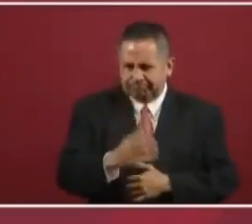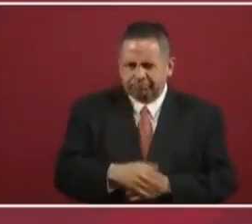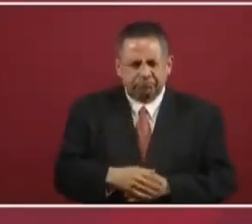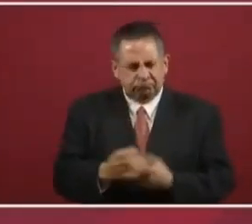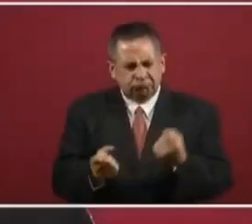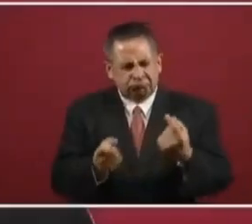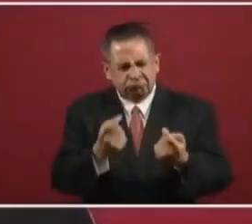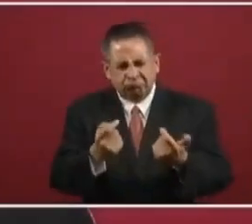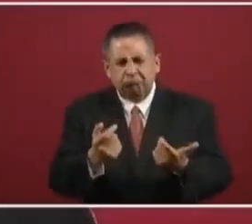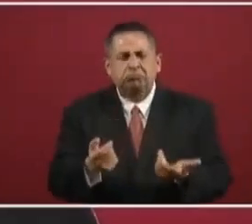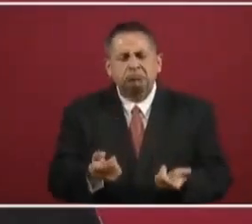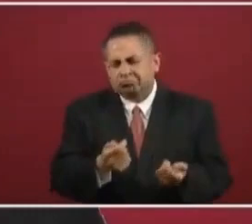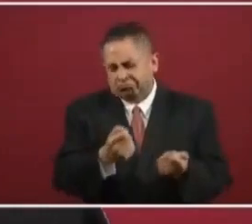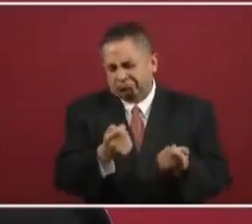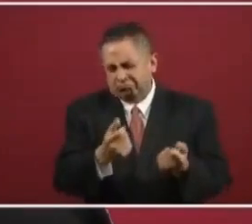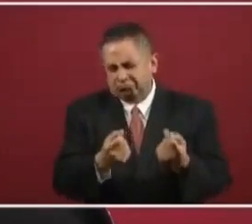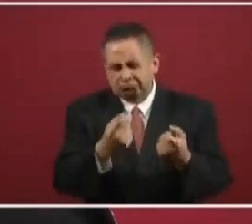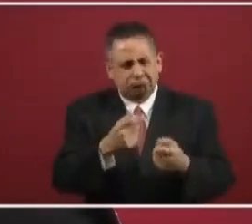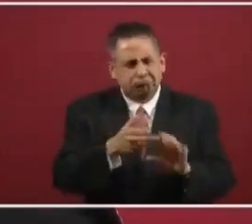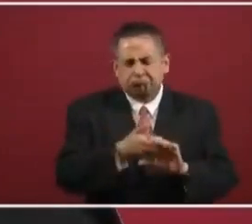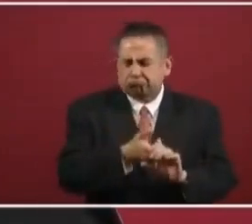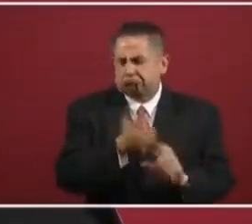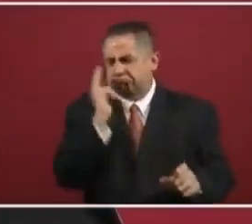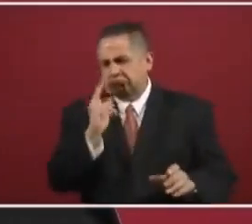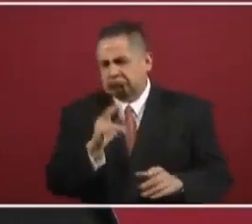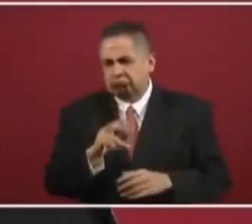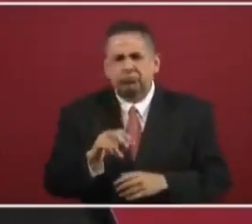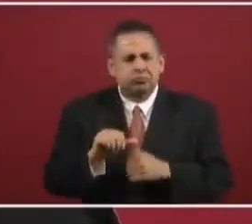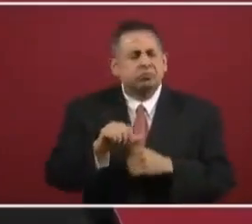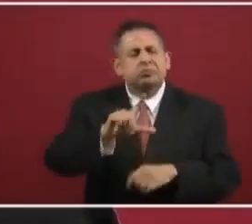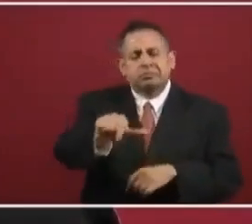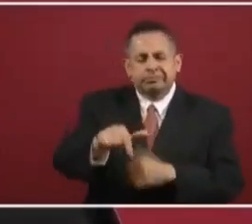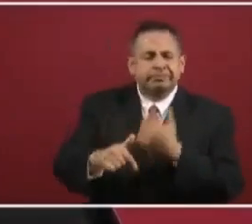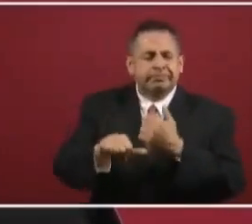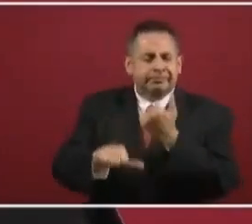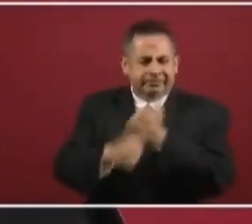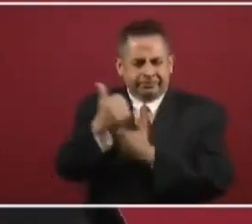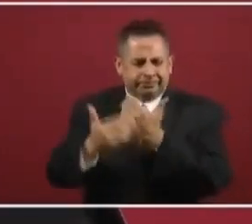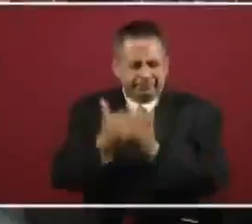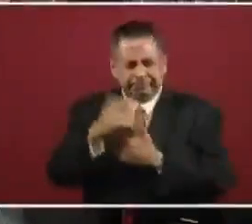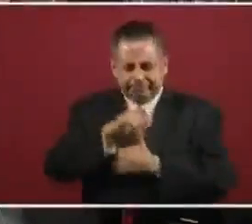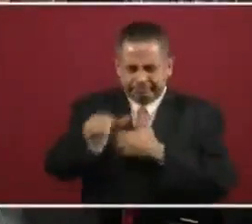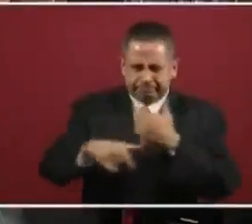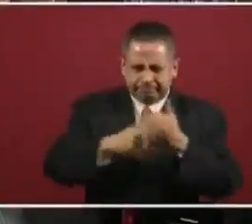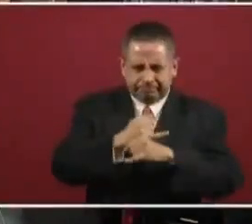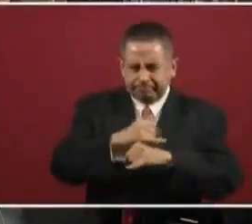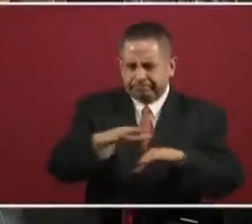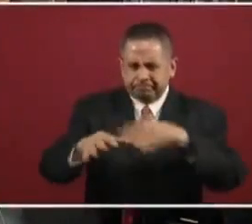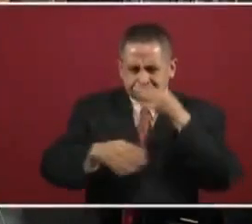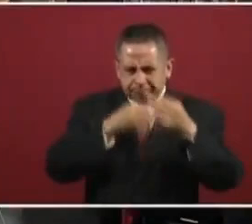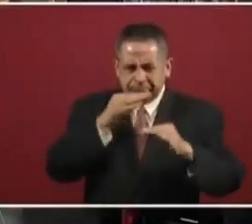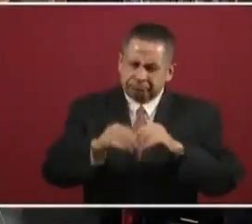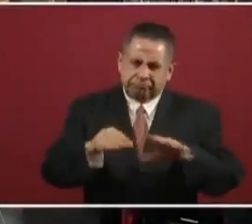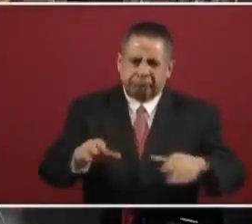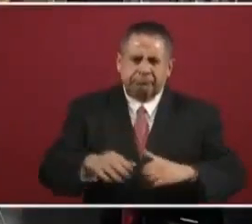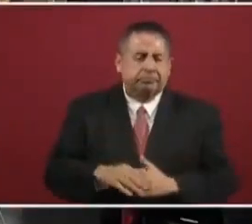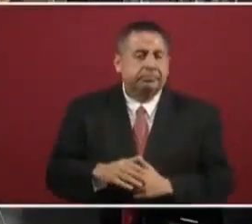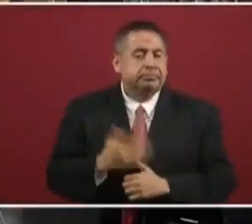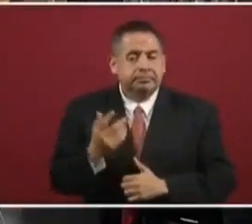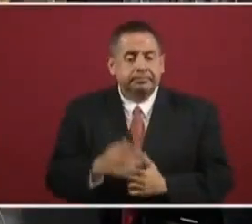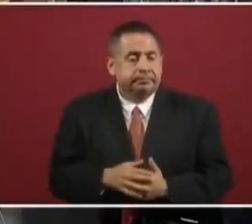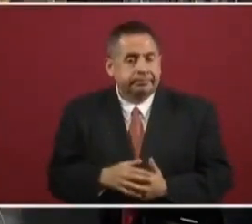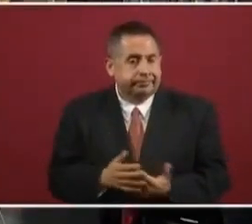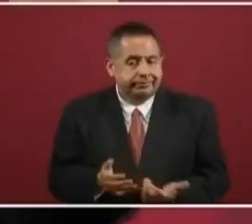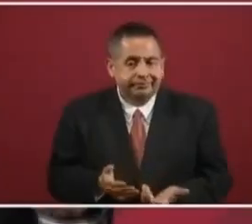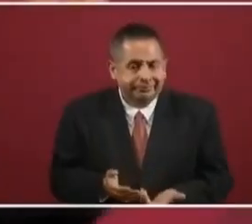Hasta eso afortunadamente a las 11 le dan toda la información este porque al